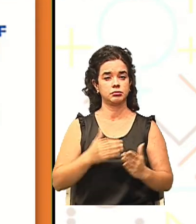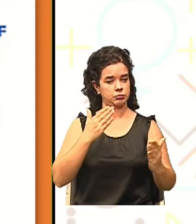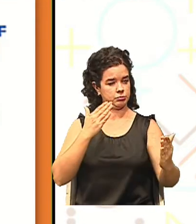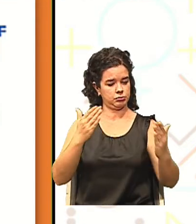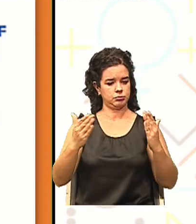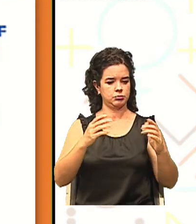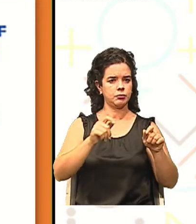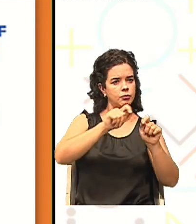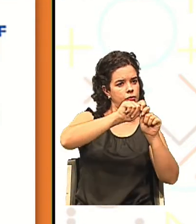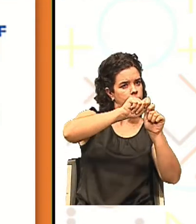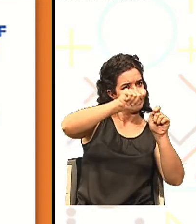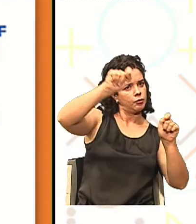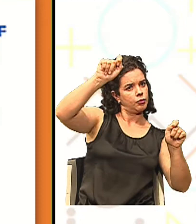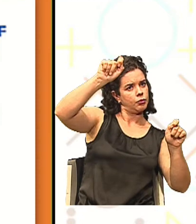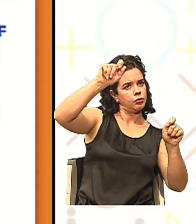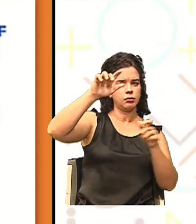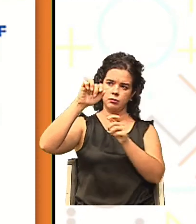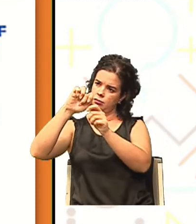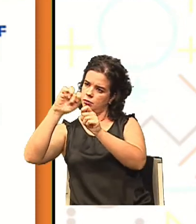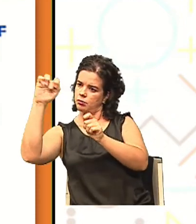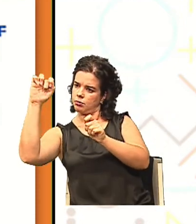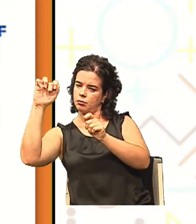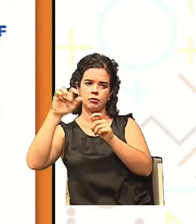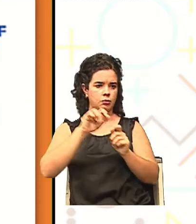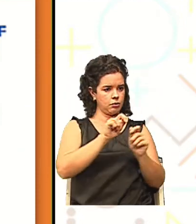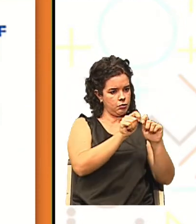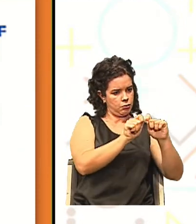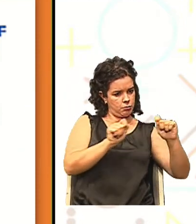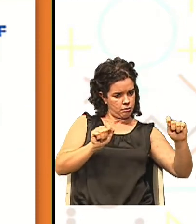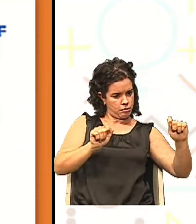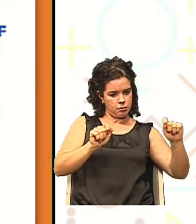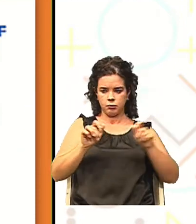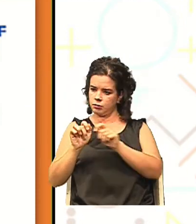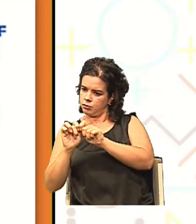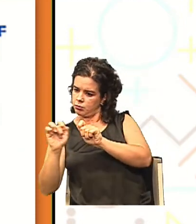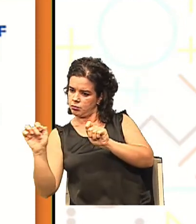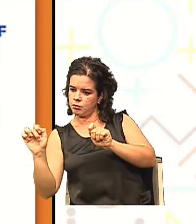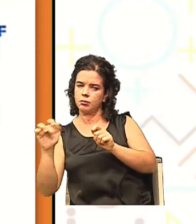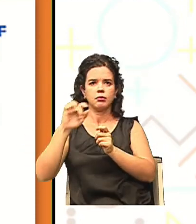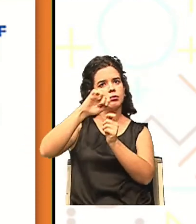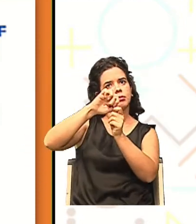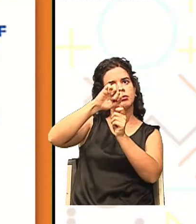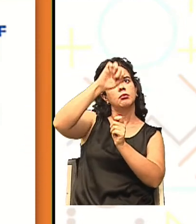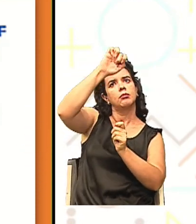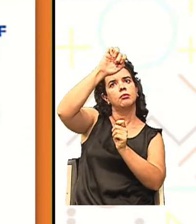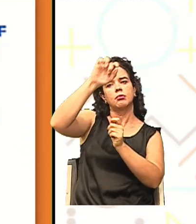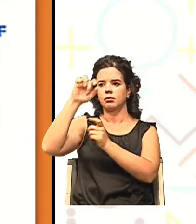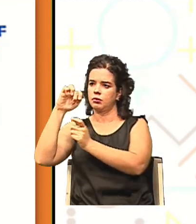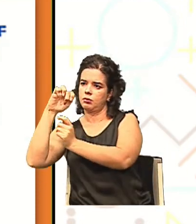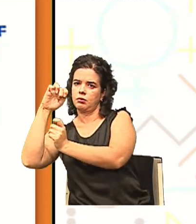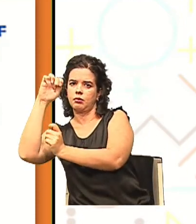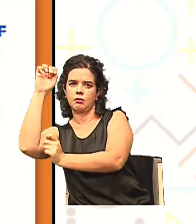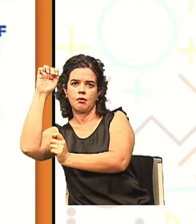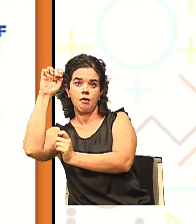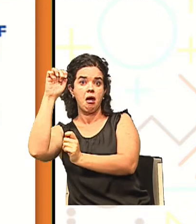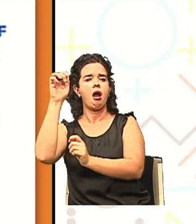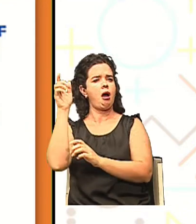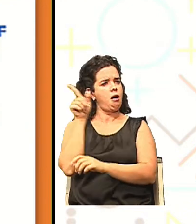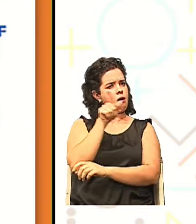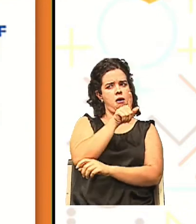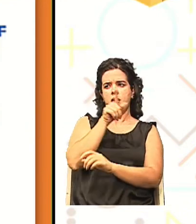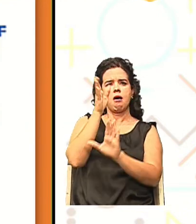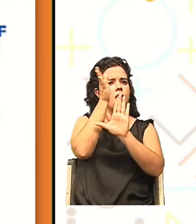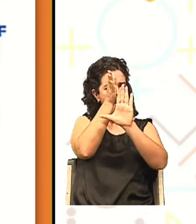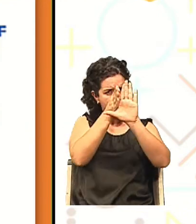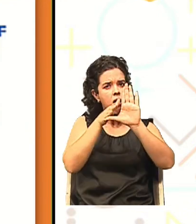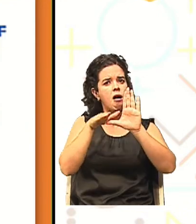comparamos los lados de dos triángulos y estos tienen la misma razón de